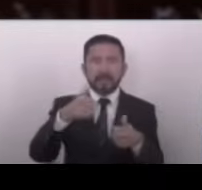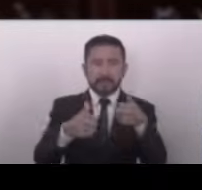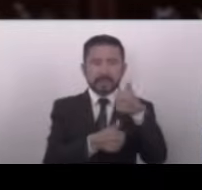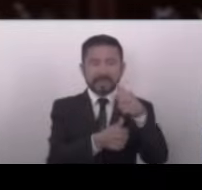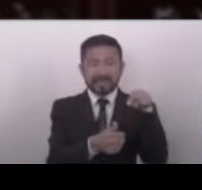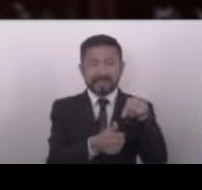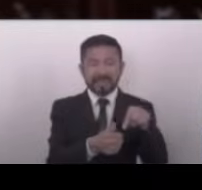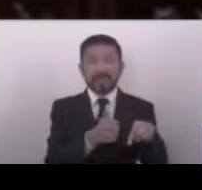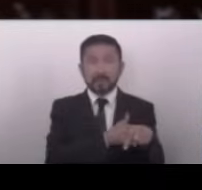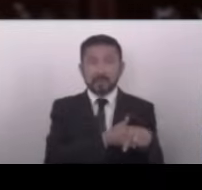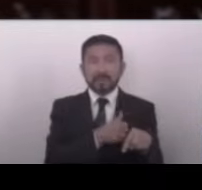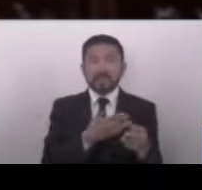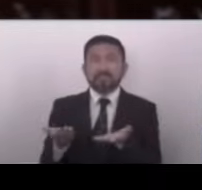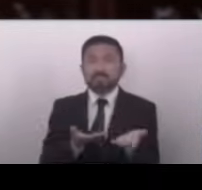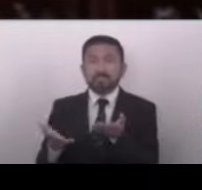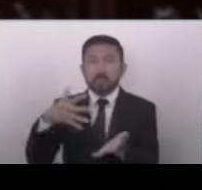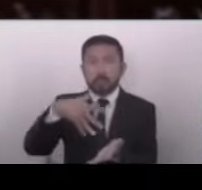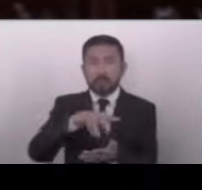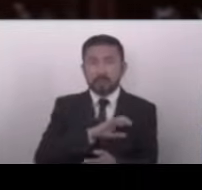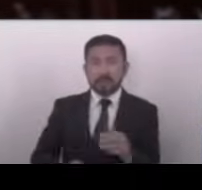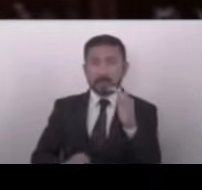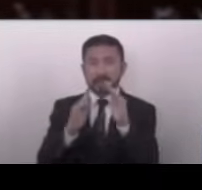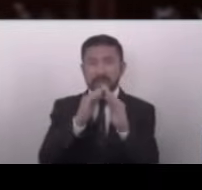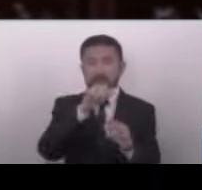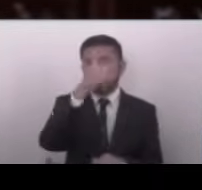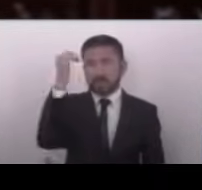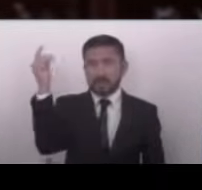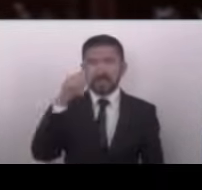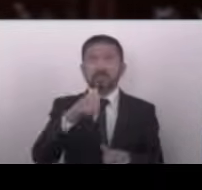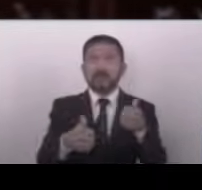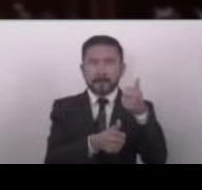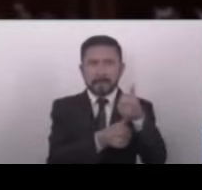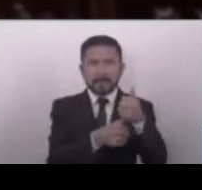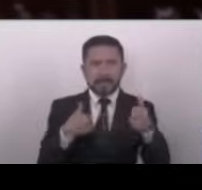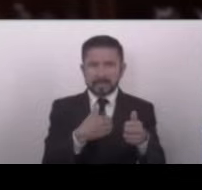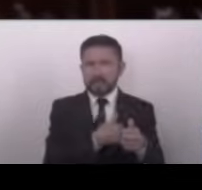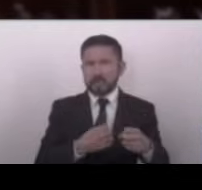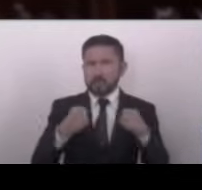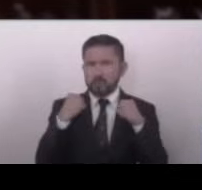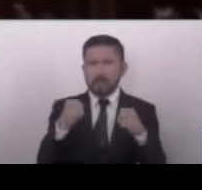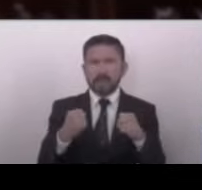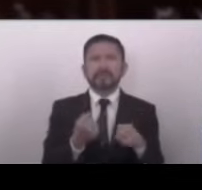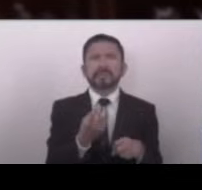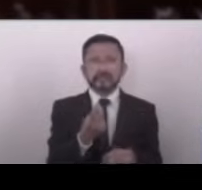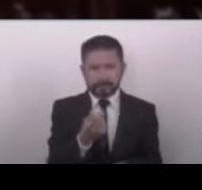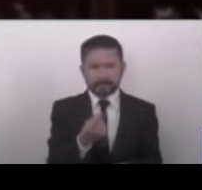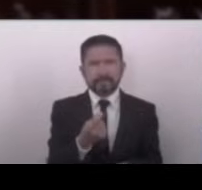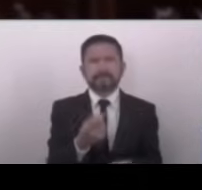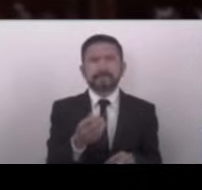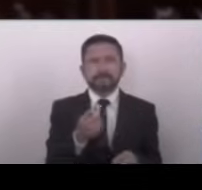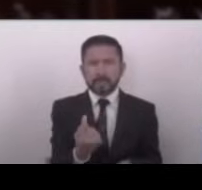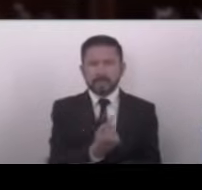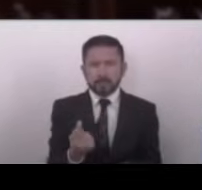movilidad humana obviamente un viceministerio tiene muchísima fuerza tiene recursos tiene personal capacitado para